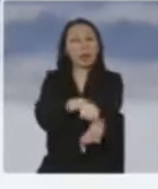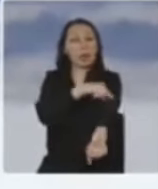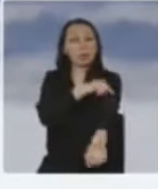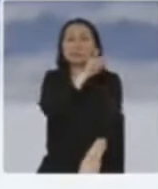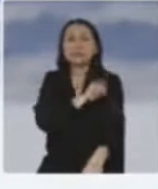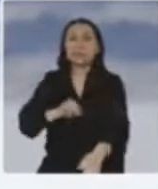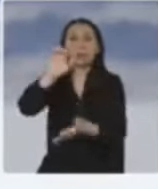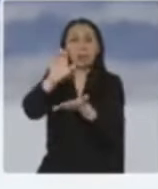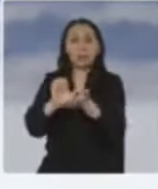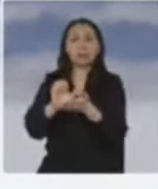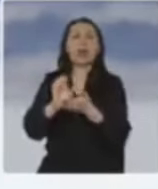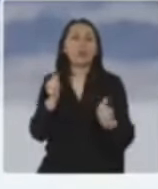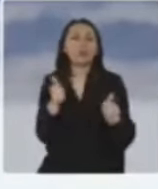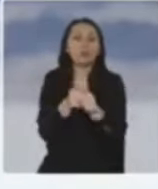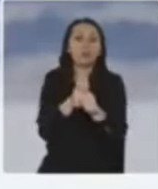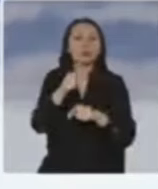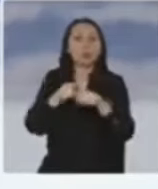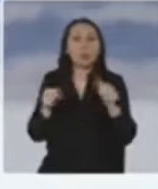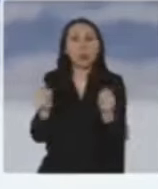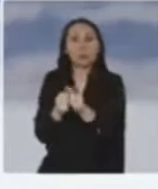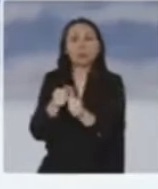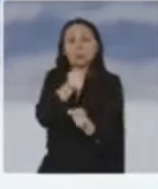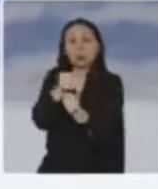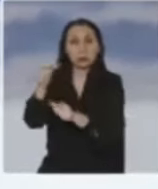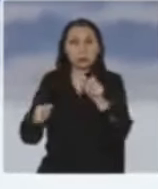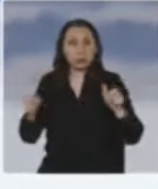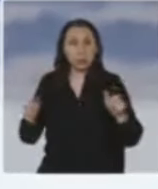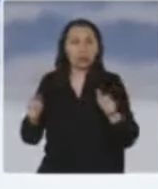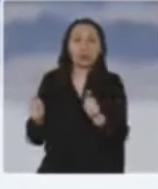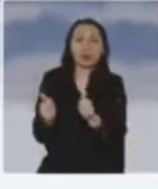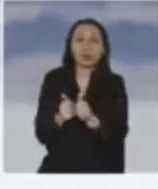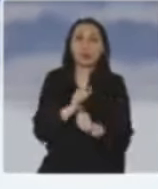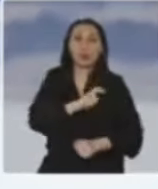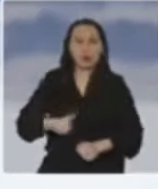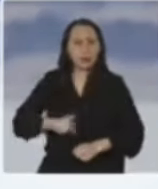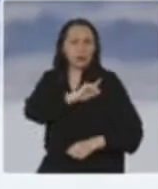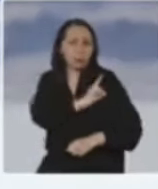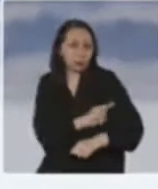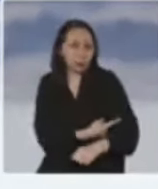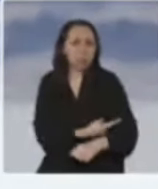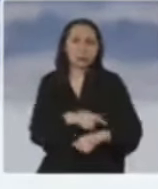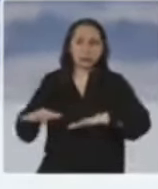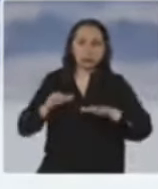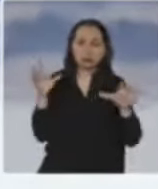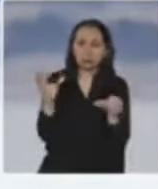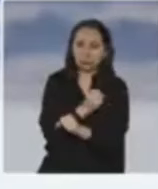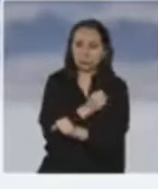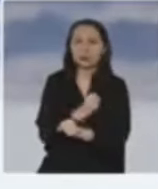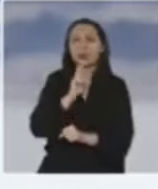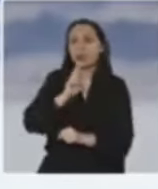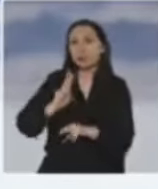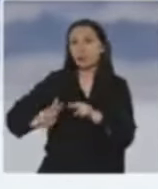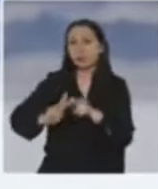haya siempre un estado que esté presente en el territorio junto con mis colaboradores con un gobierno fuerte con un gobierno ágil que sea capaz de